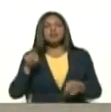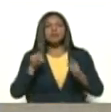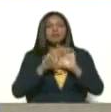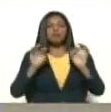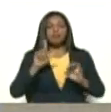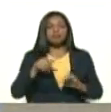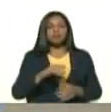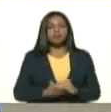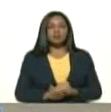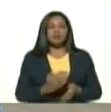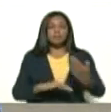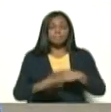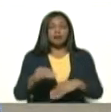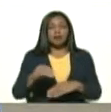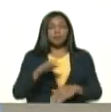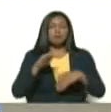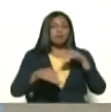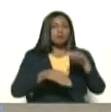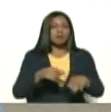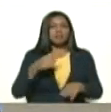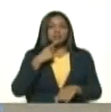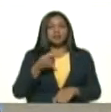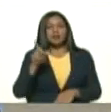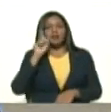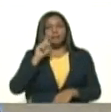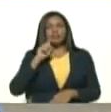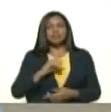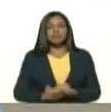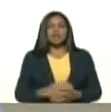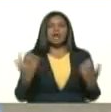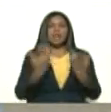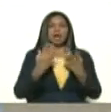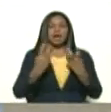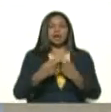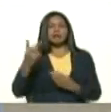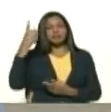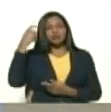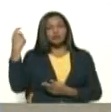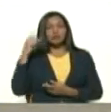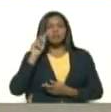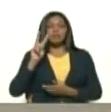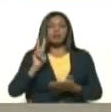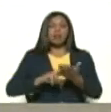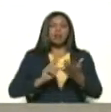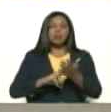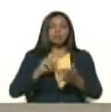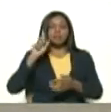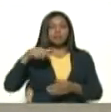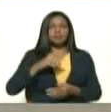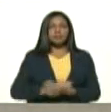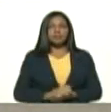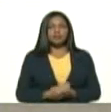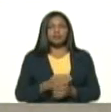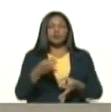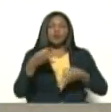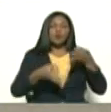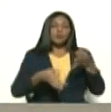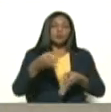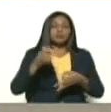y hay que salirle al paso a la mentira y a las guerras psicológicas con la verdad y con la